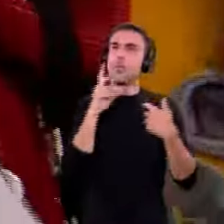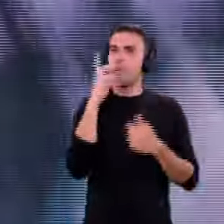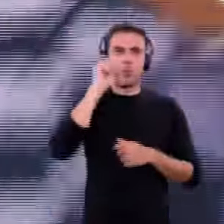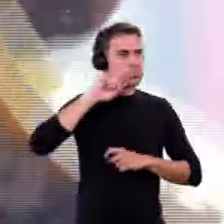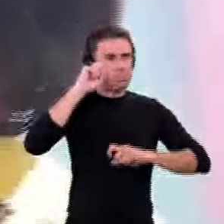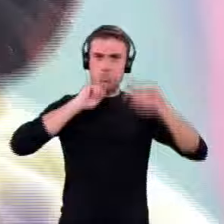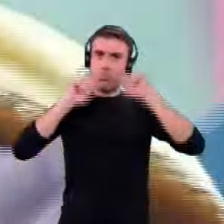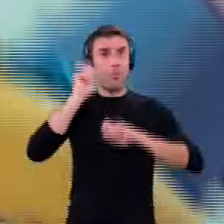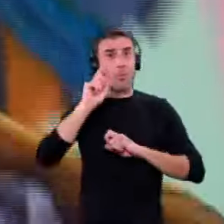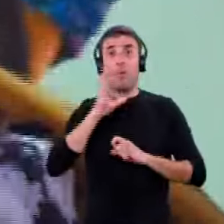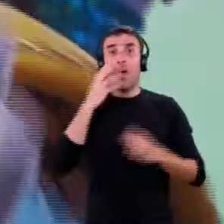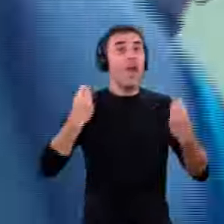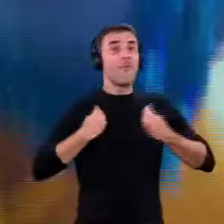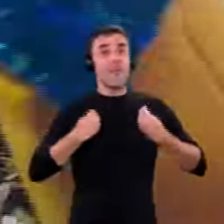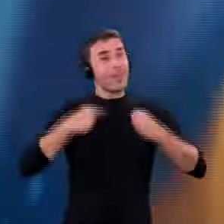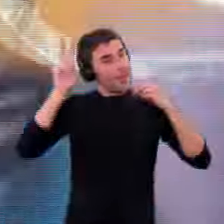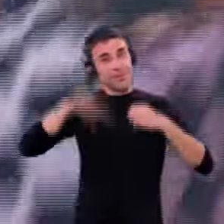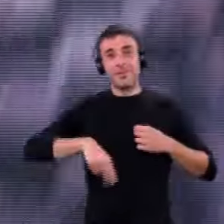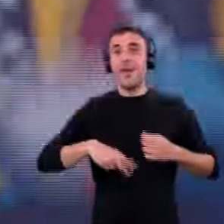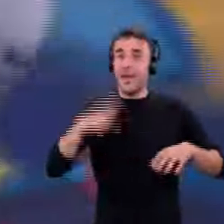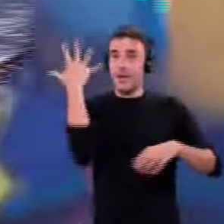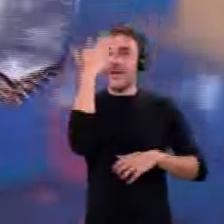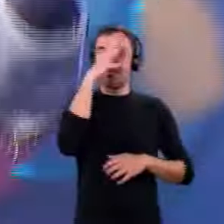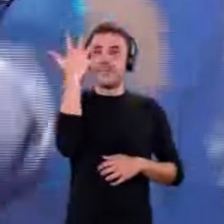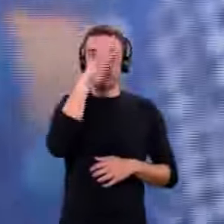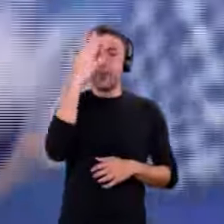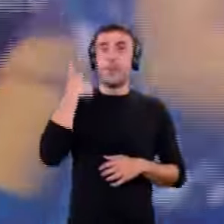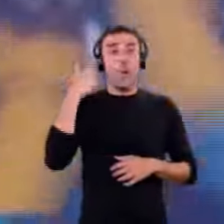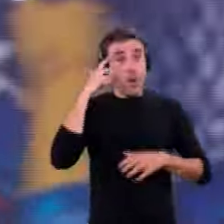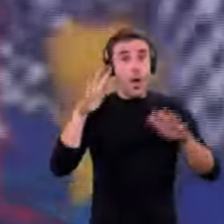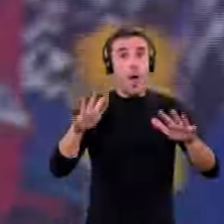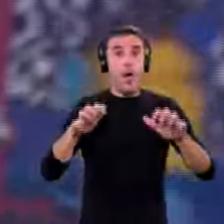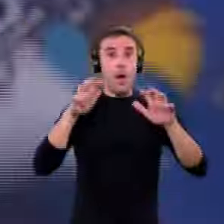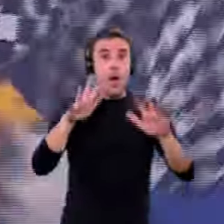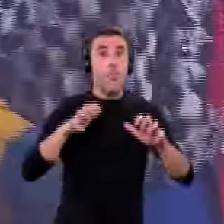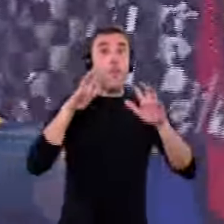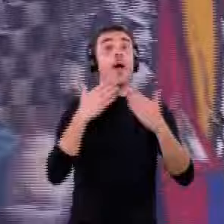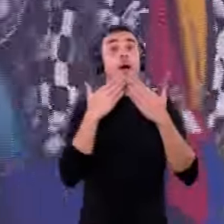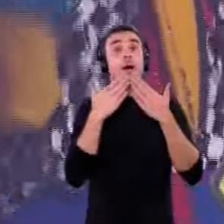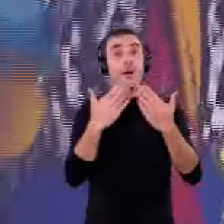Poniendo